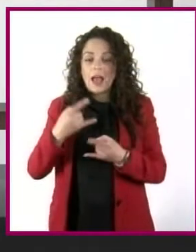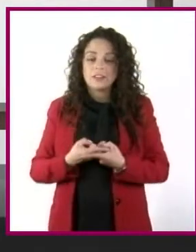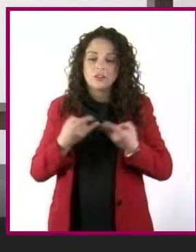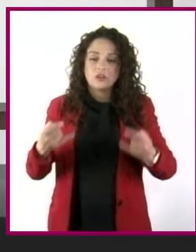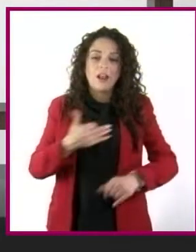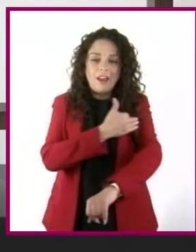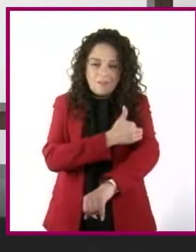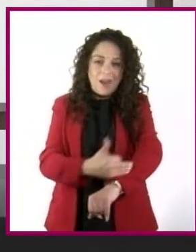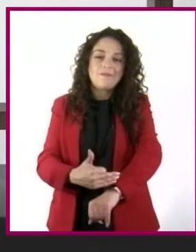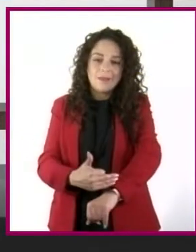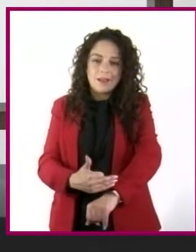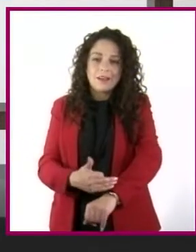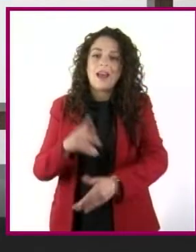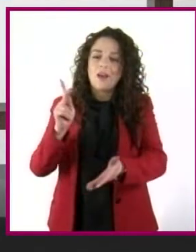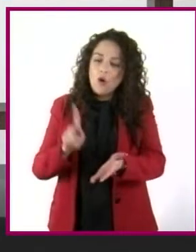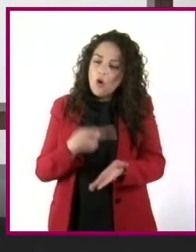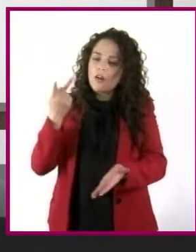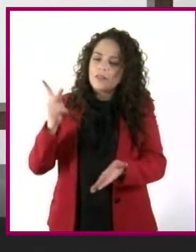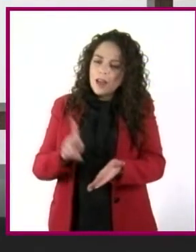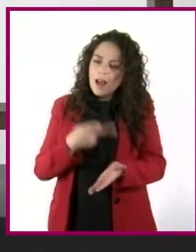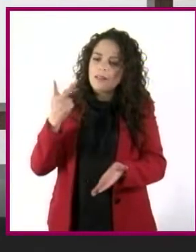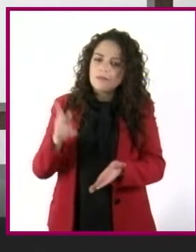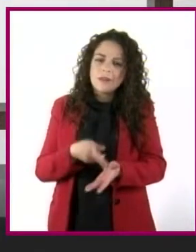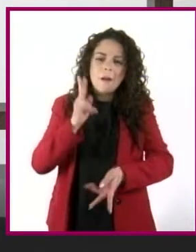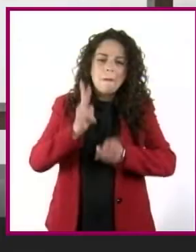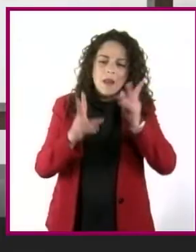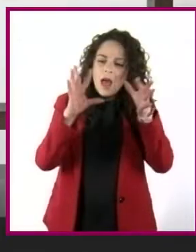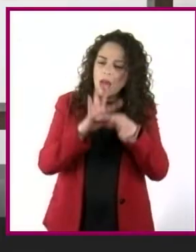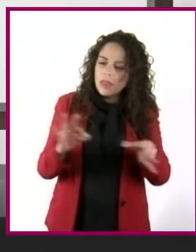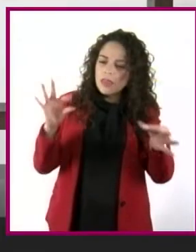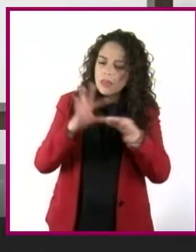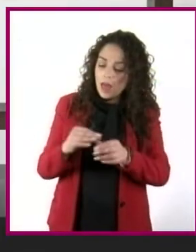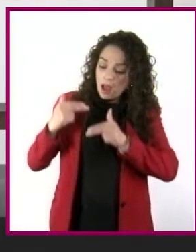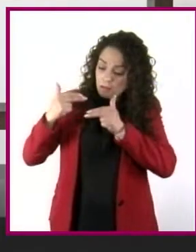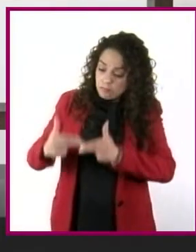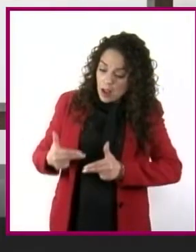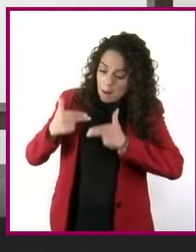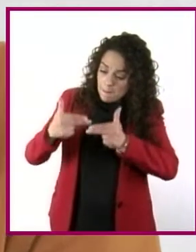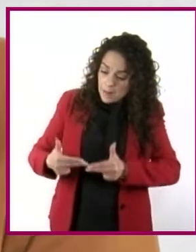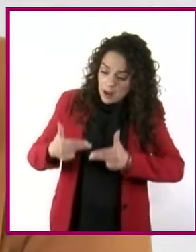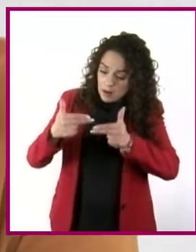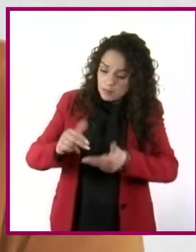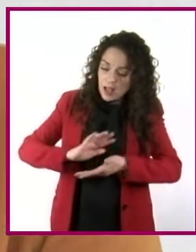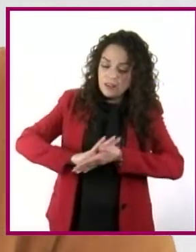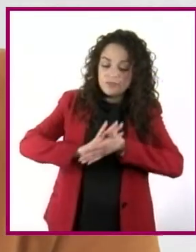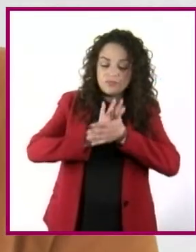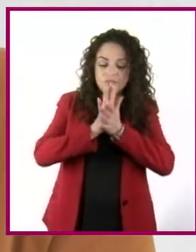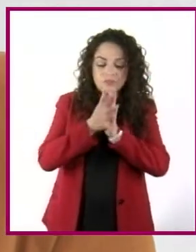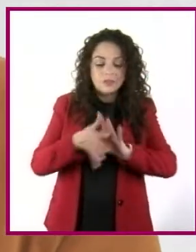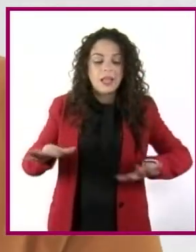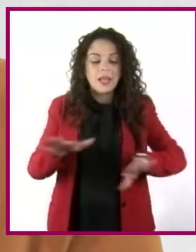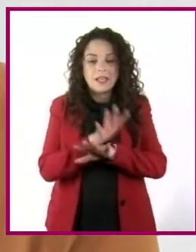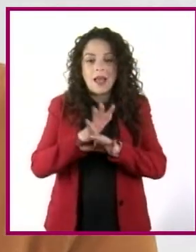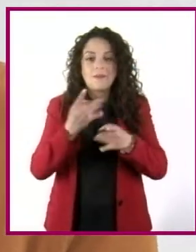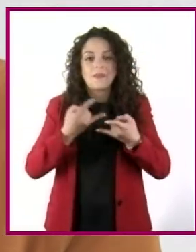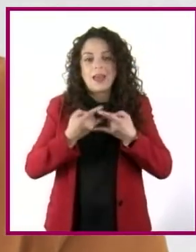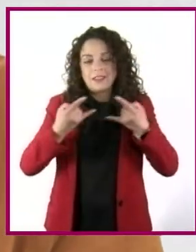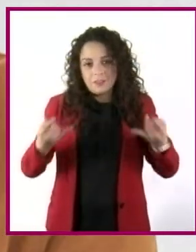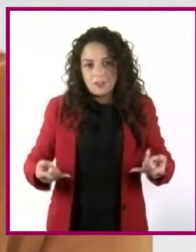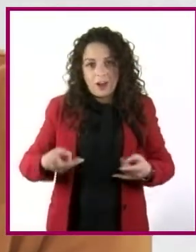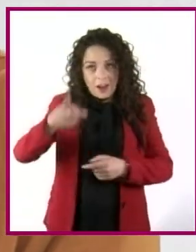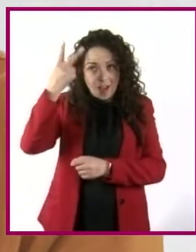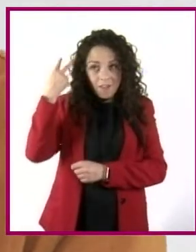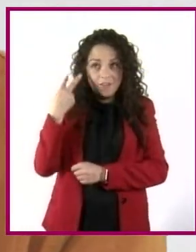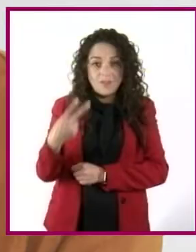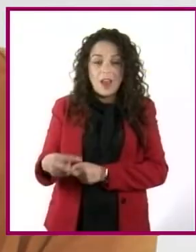Al contarse una y otra vez y al transmitirse de generación en generación, las historias cambian. El viaje por el fascinante mundo de la